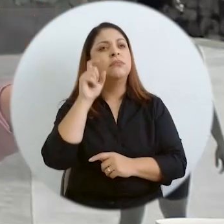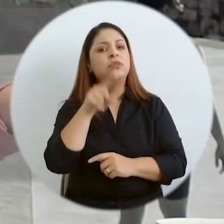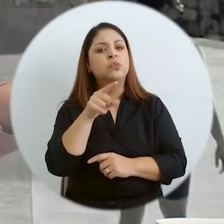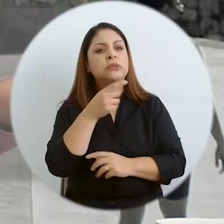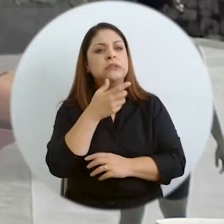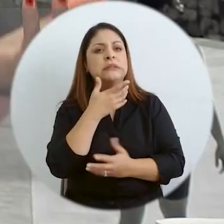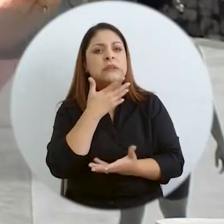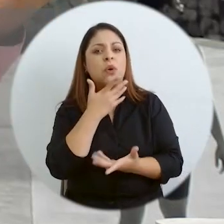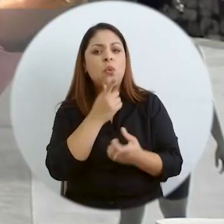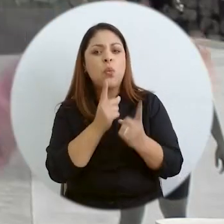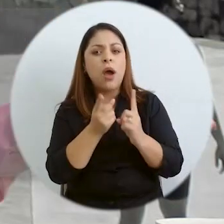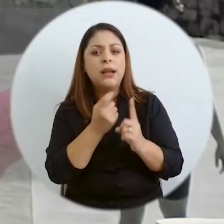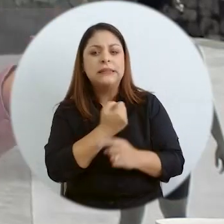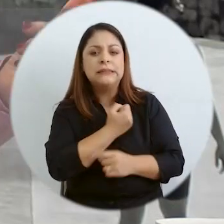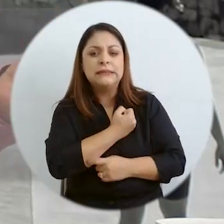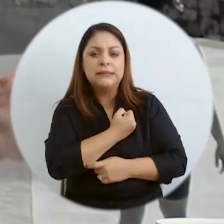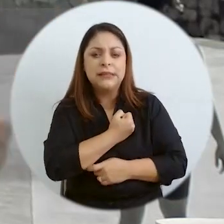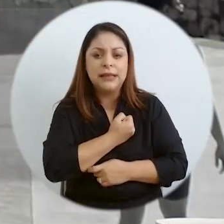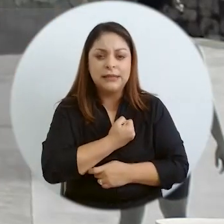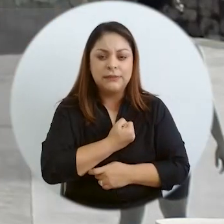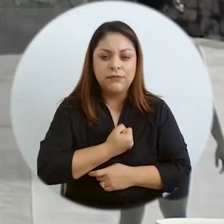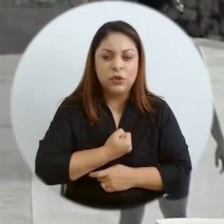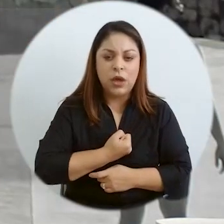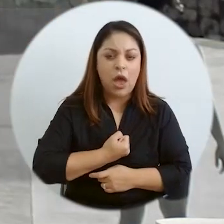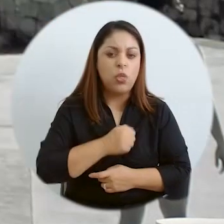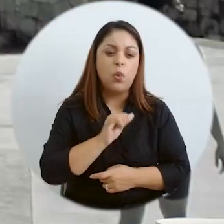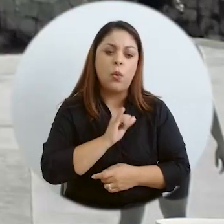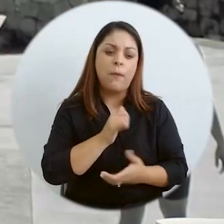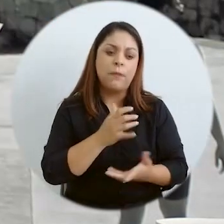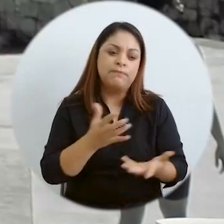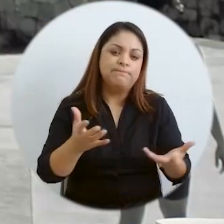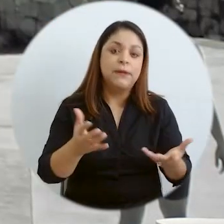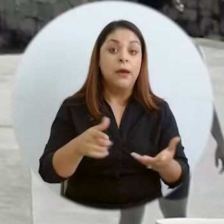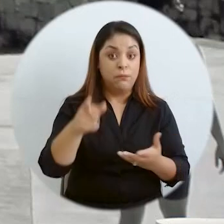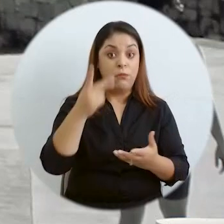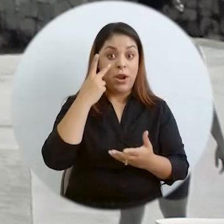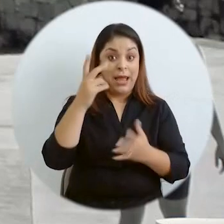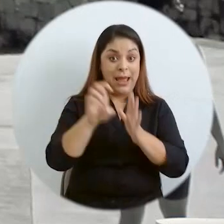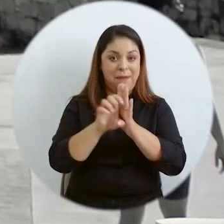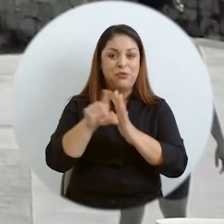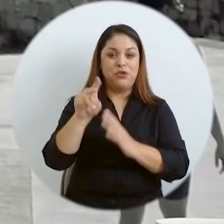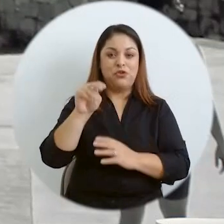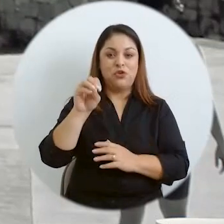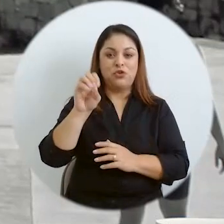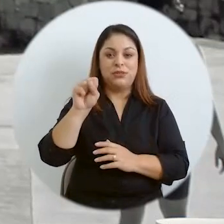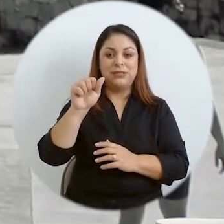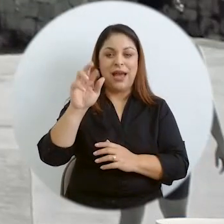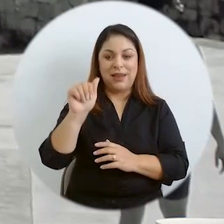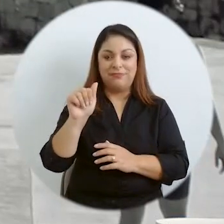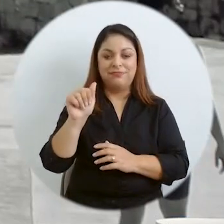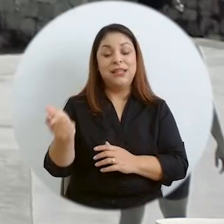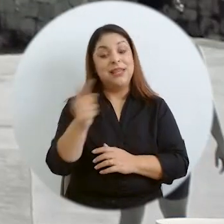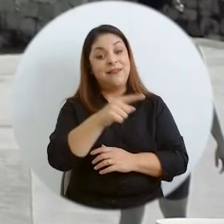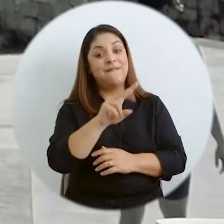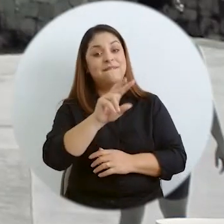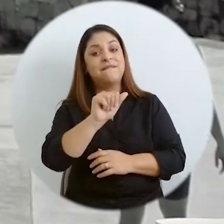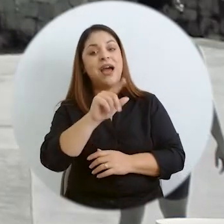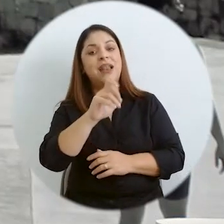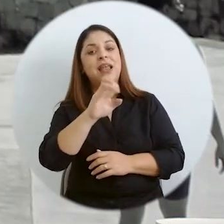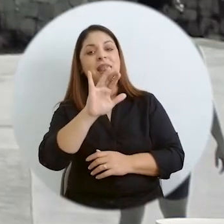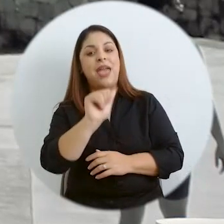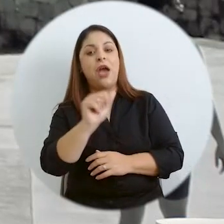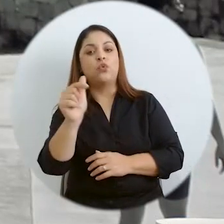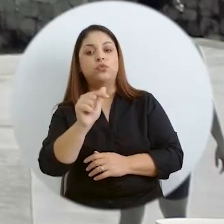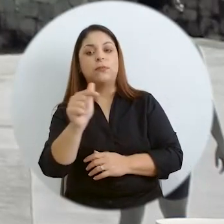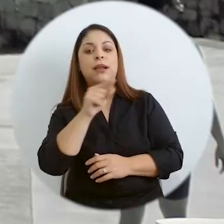que se está sacrificando? Usted mencionó el caso de Nosara, y precisamente Valeria Guzmán, académica de la Escuela de Arquitectura de la